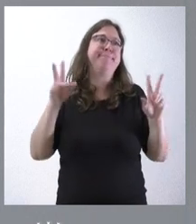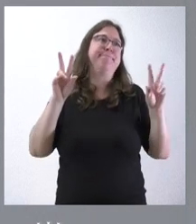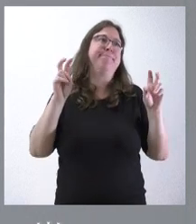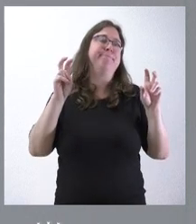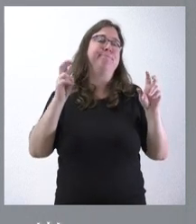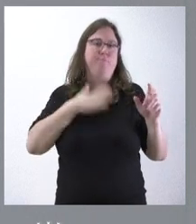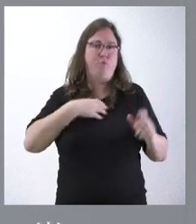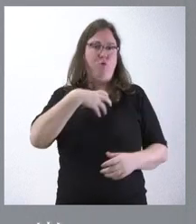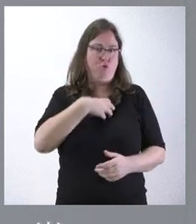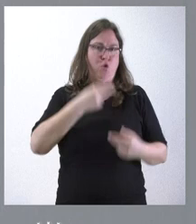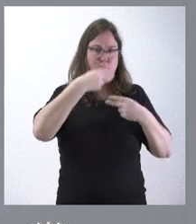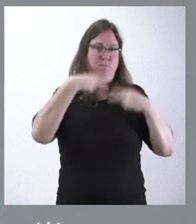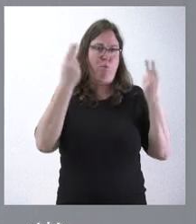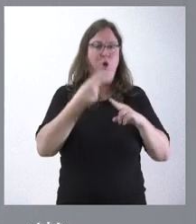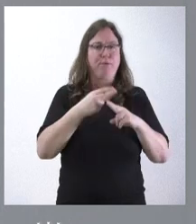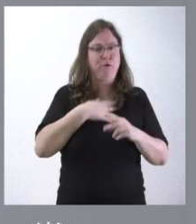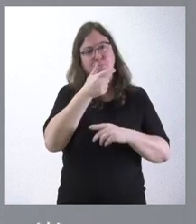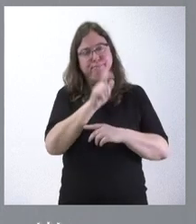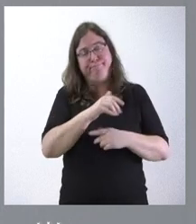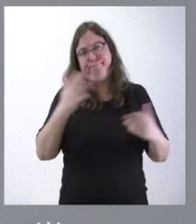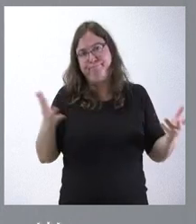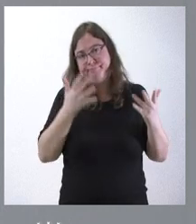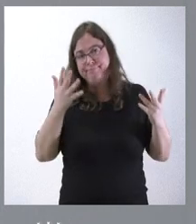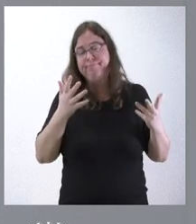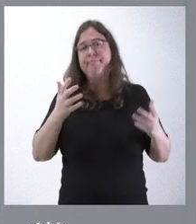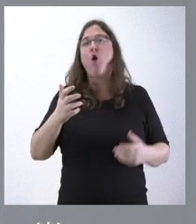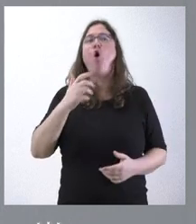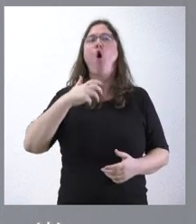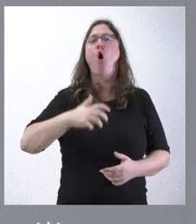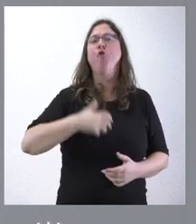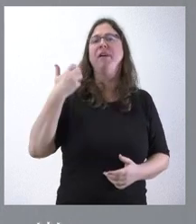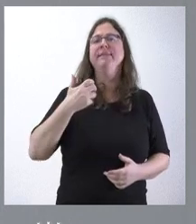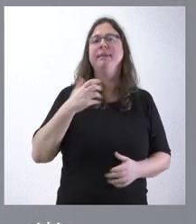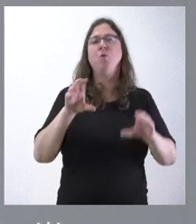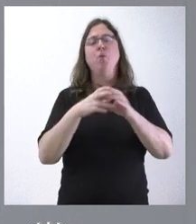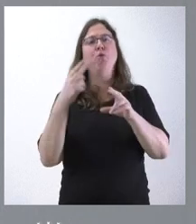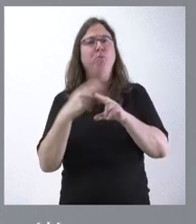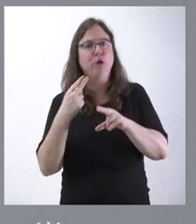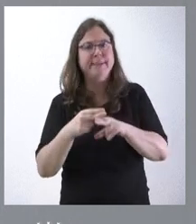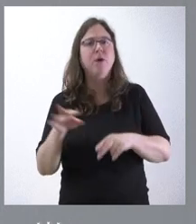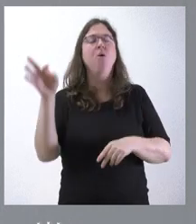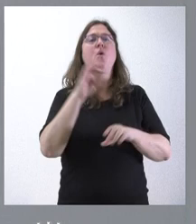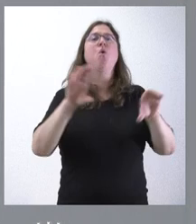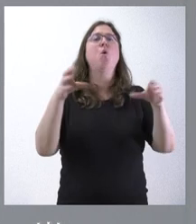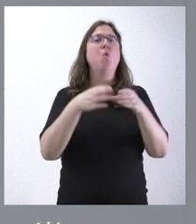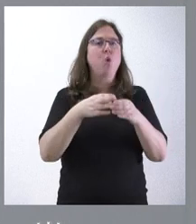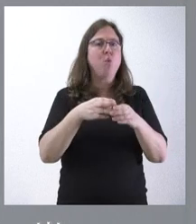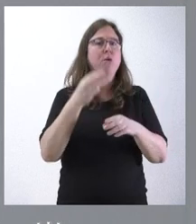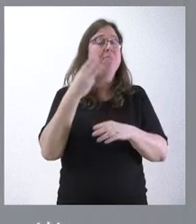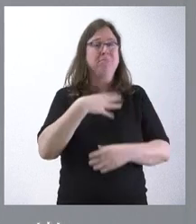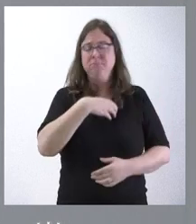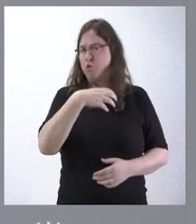desempeñamos cargos públicos que se ofenda a partidos políticos o a grupos parlamentarios pero lo que